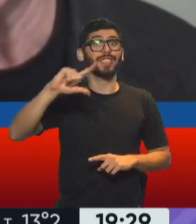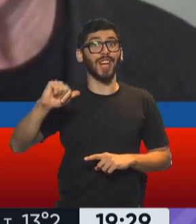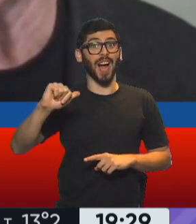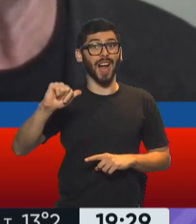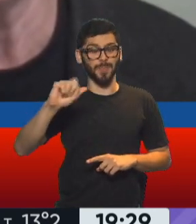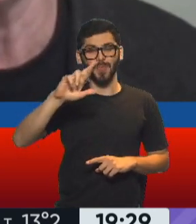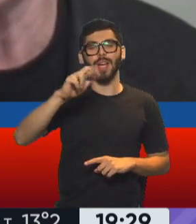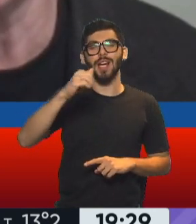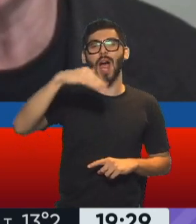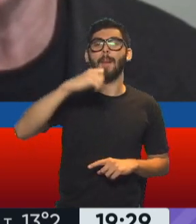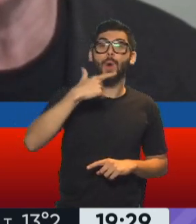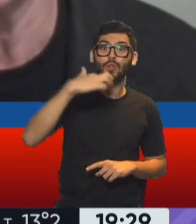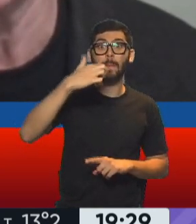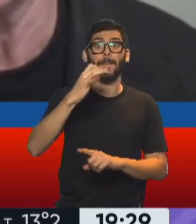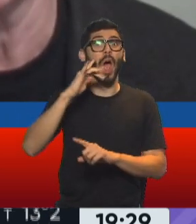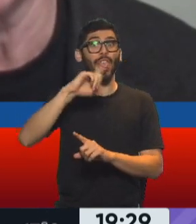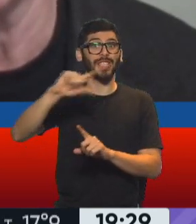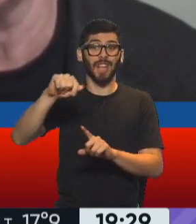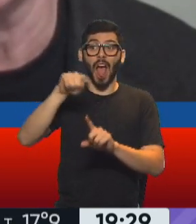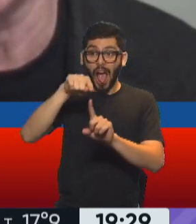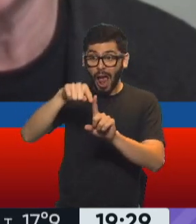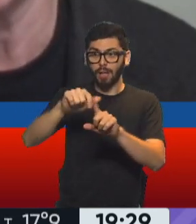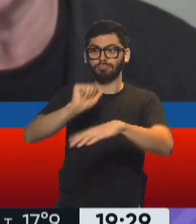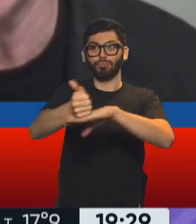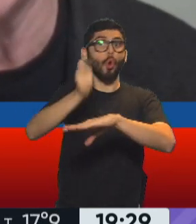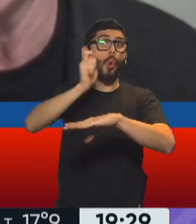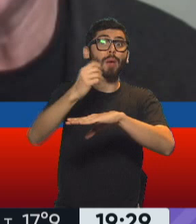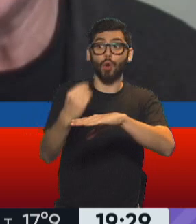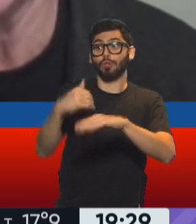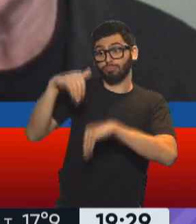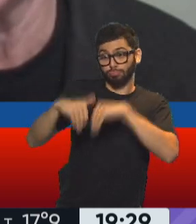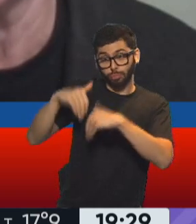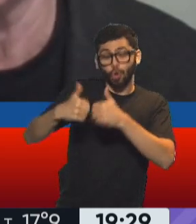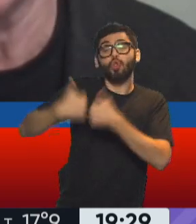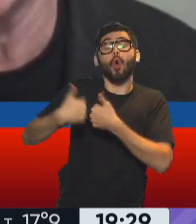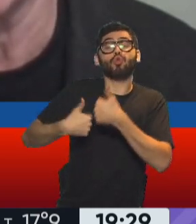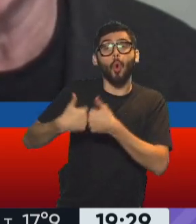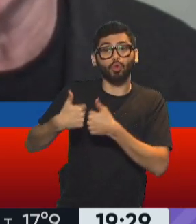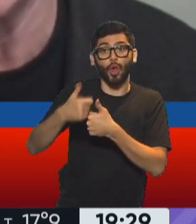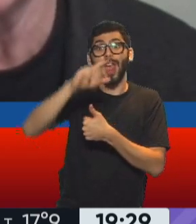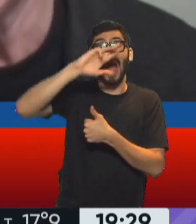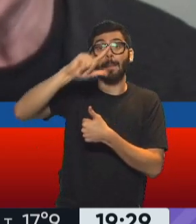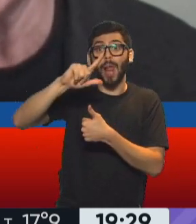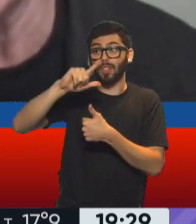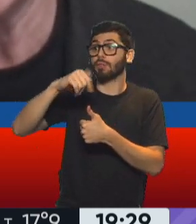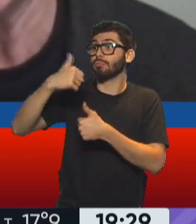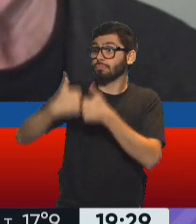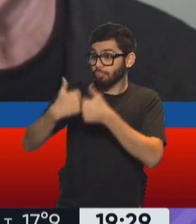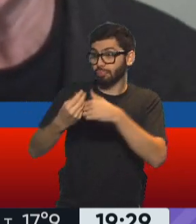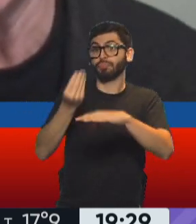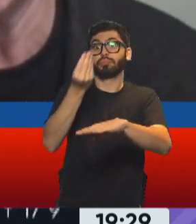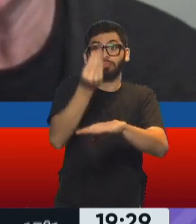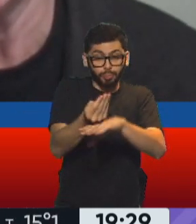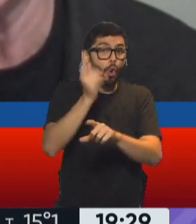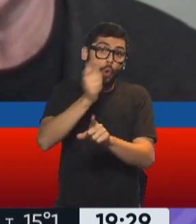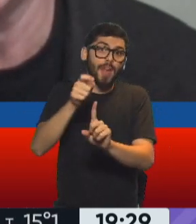Ramos Padilla ganó por concurso el cargo de juez federal de La Plata con competencia electoral. Mauricio Macri, en